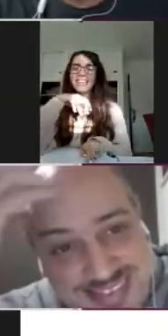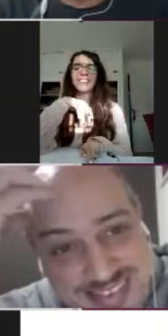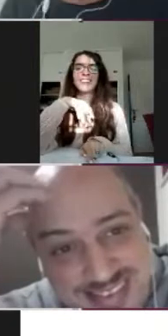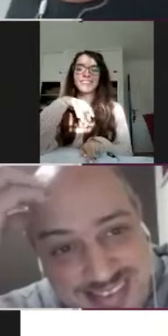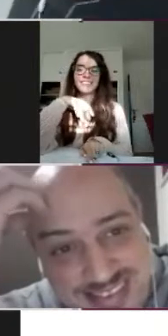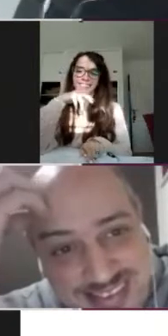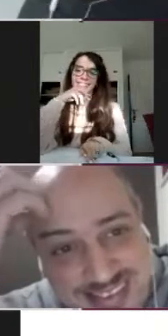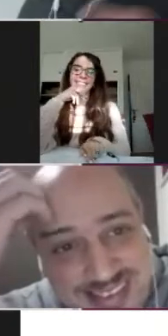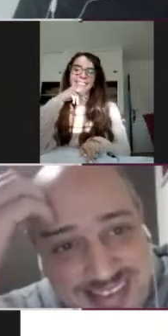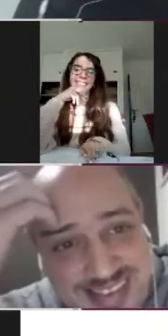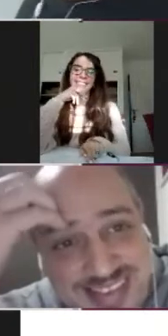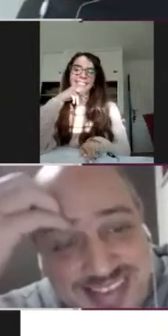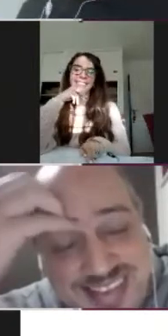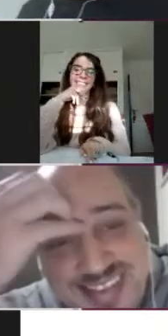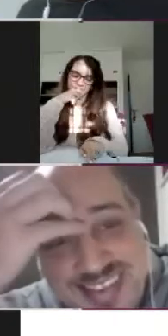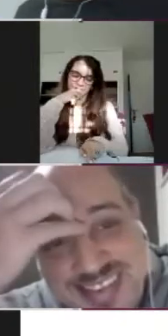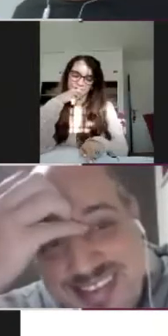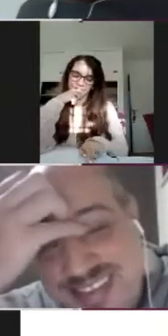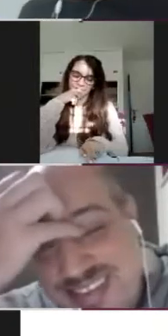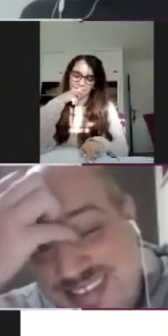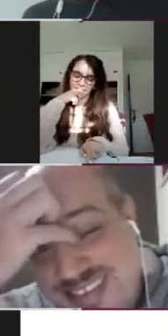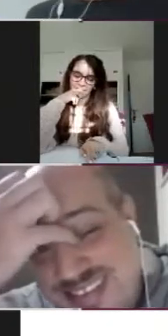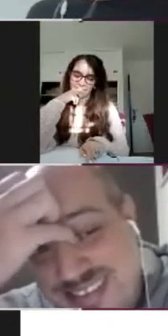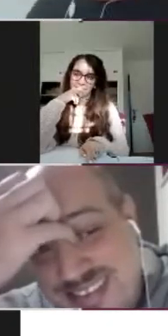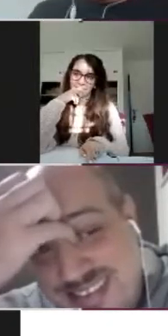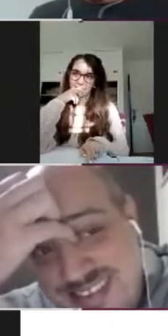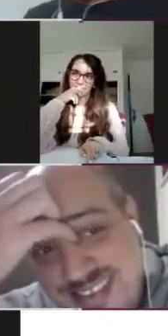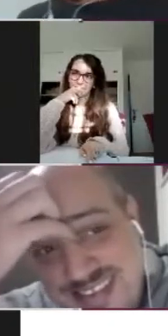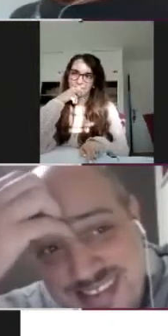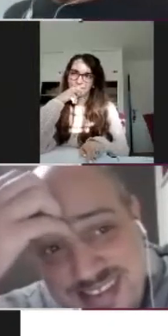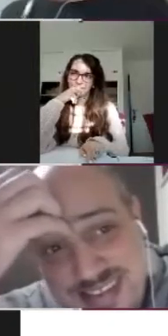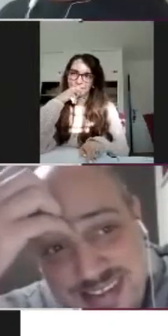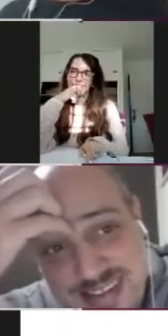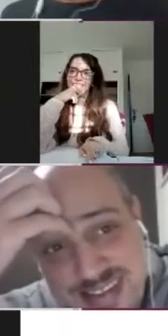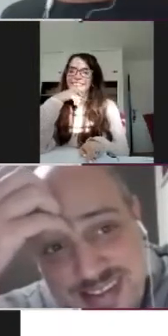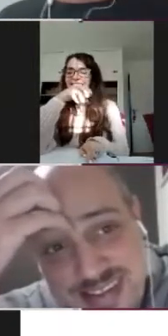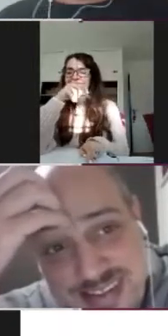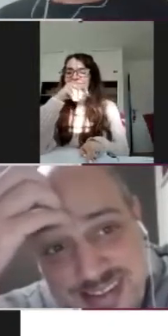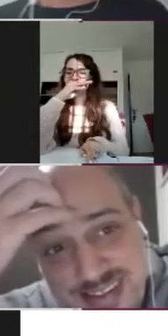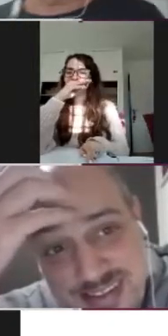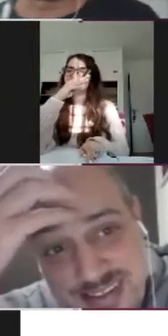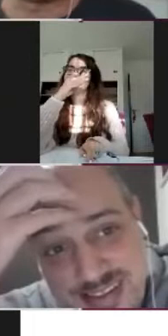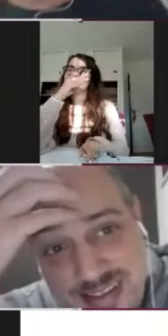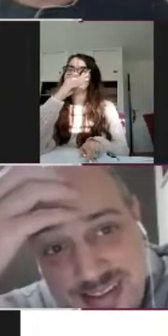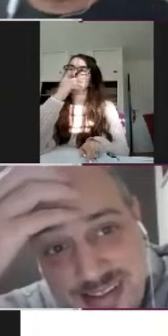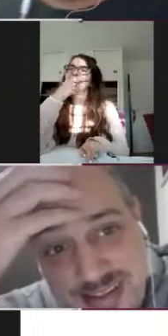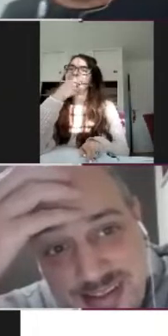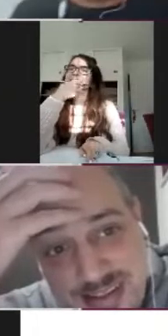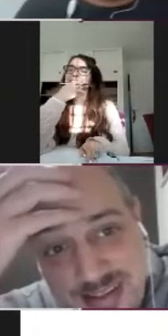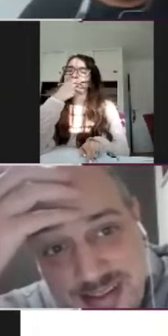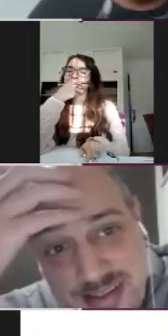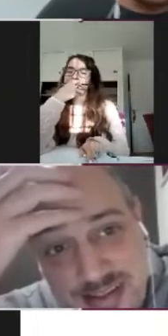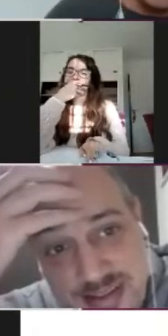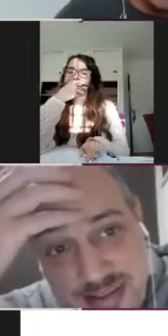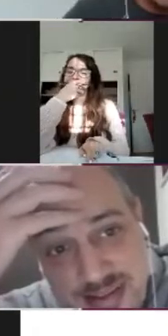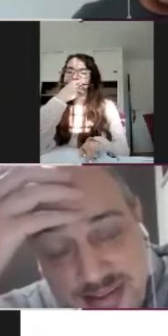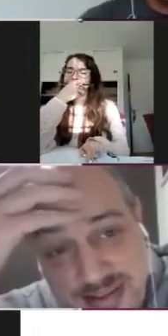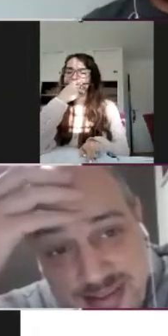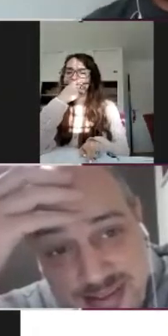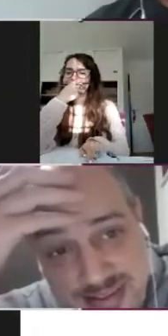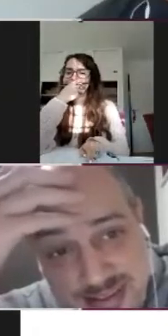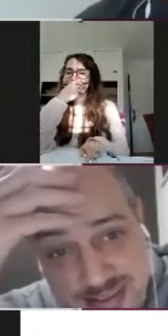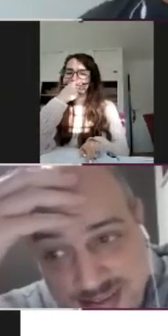mismo, che, Para ella es lo mismo. Cacho, 183 es lo mismo que Por 183.000. eso le Vos digo. sos tonto, vos no te